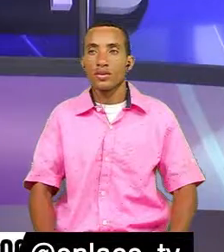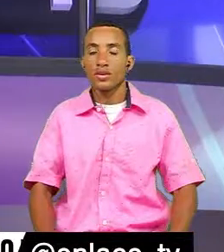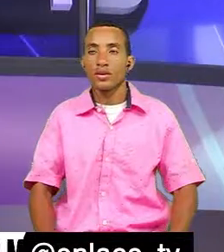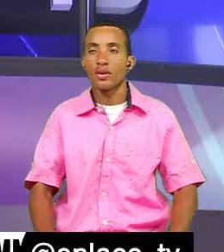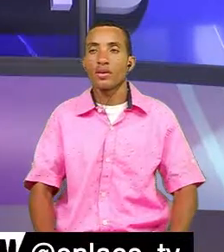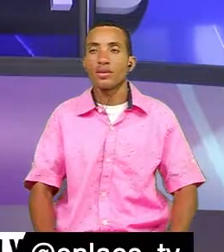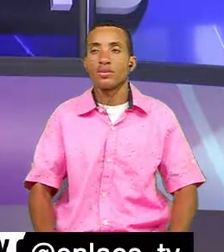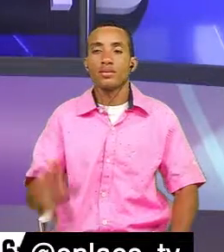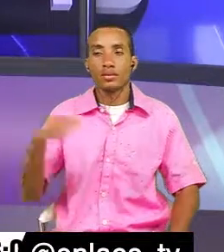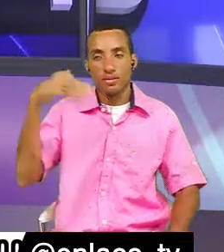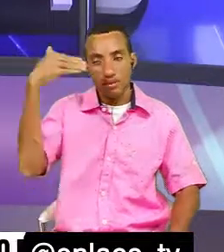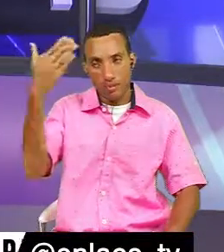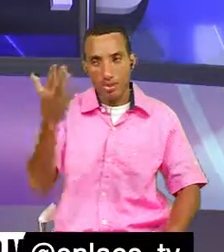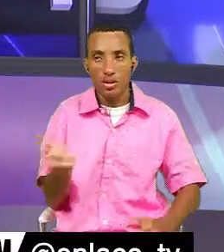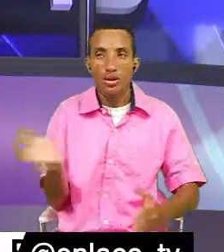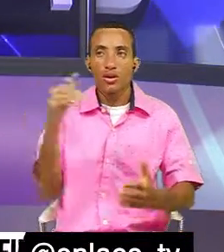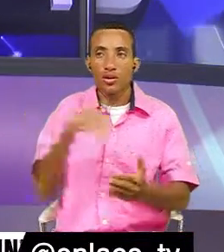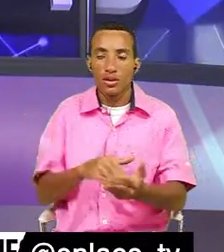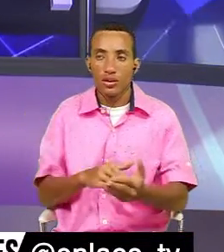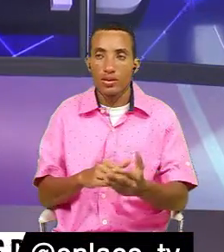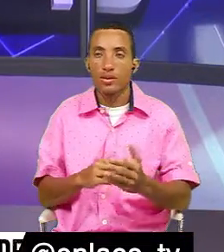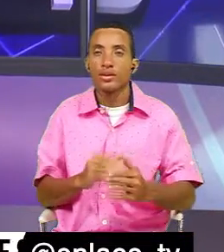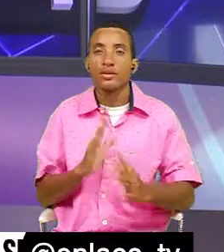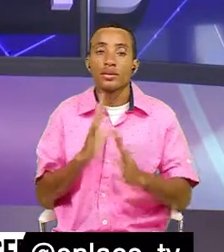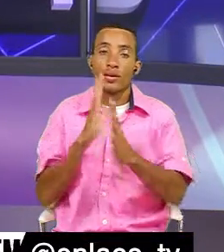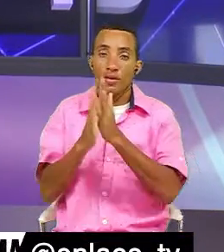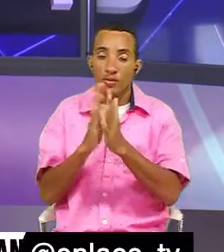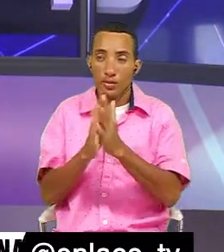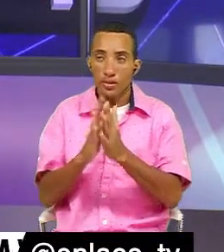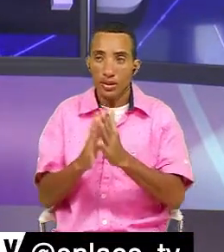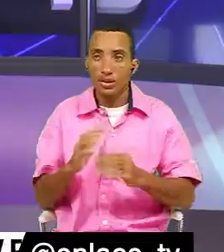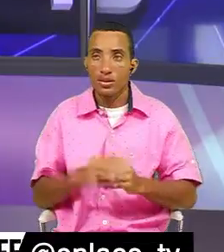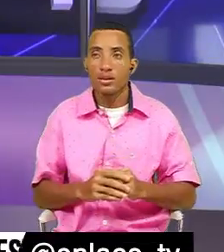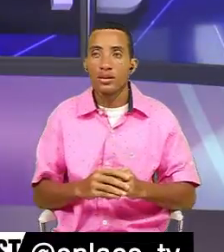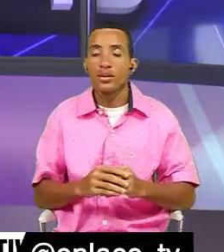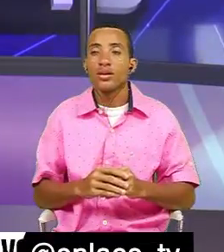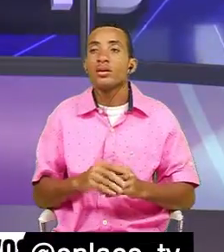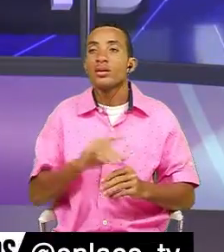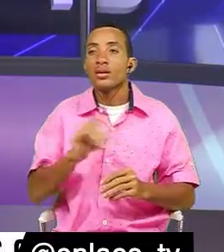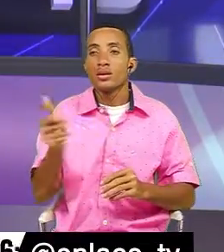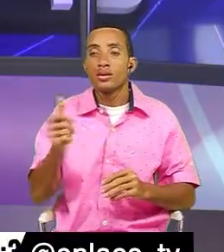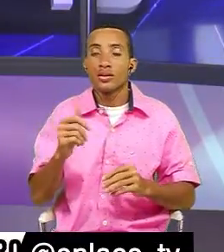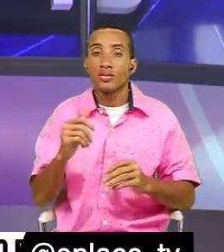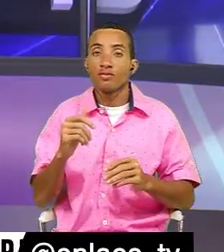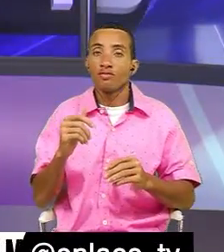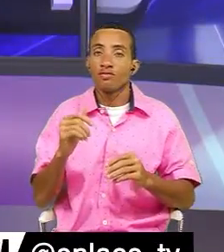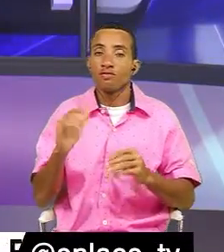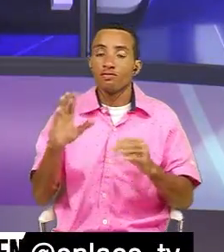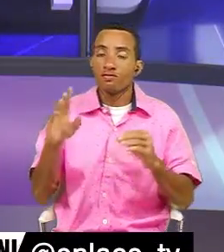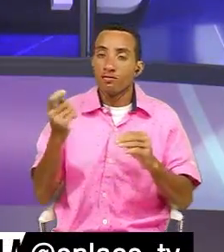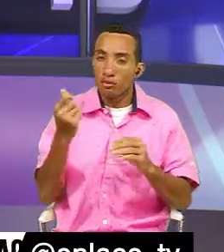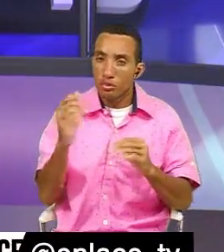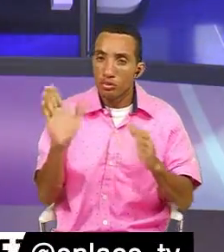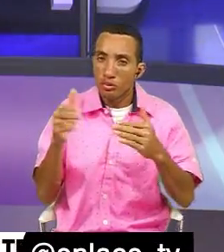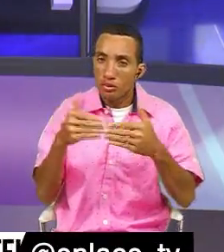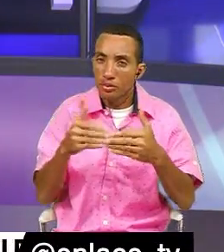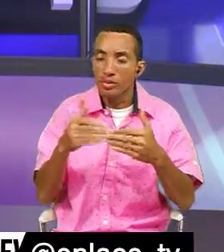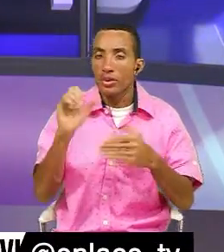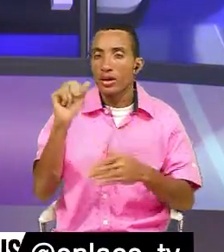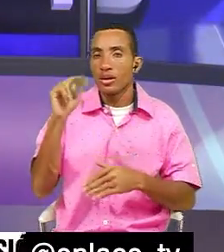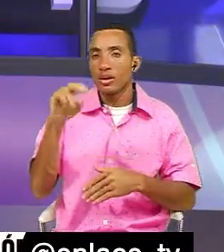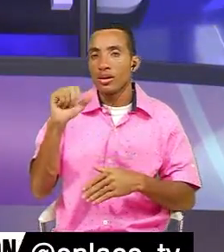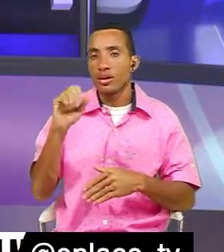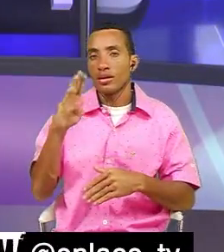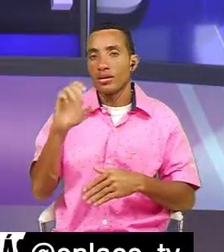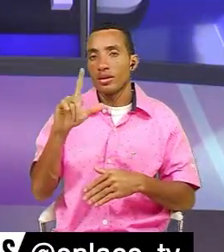Más adelante volveremos a retomar esta información sobre lo que tiene que ver con el cierre financiero de Navelena y el pronunciamiento que realiza el